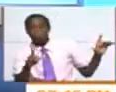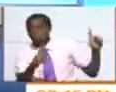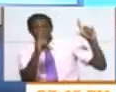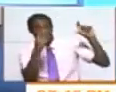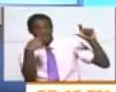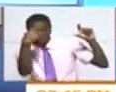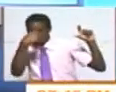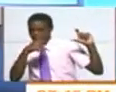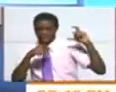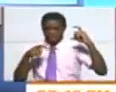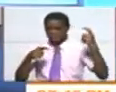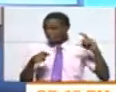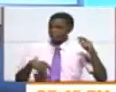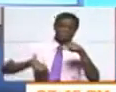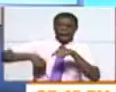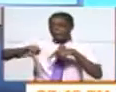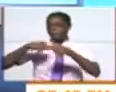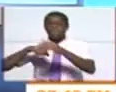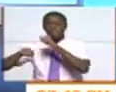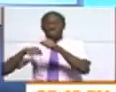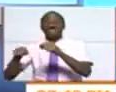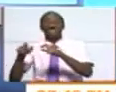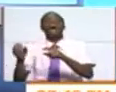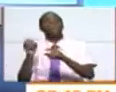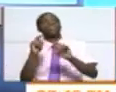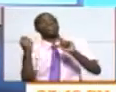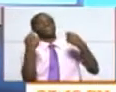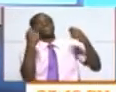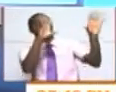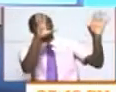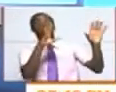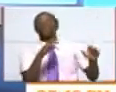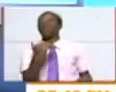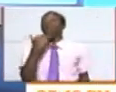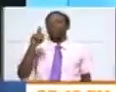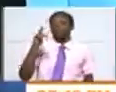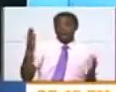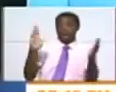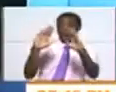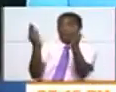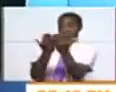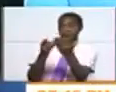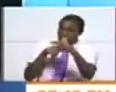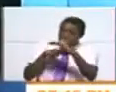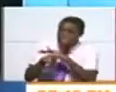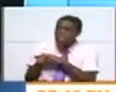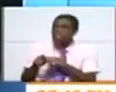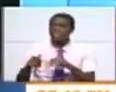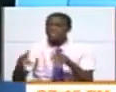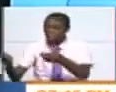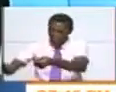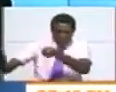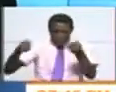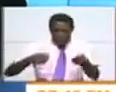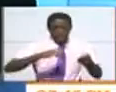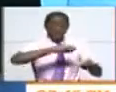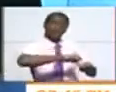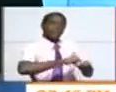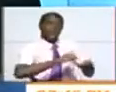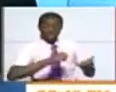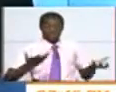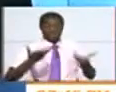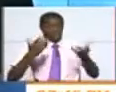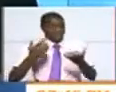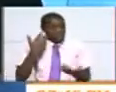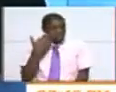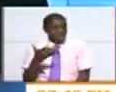héroes. Antes de entrar a una escuela, sacar los pupitres y quemarlos, eso era... No, ahora hay que mostrar, es decir, hay que